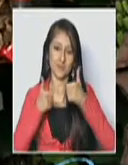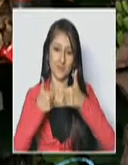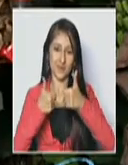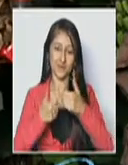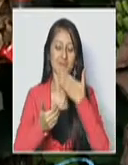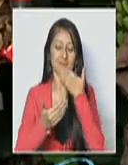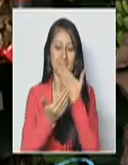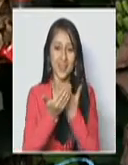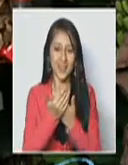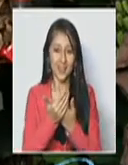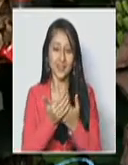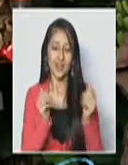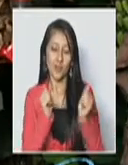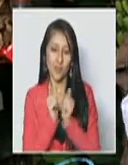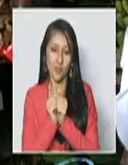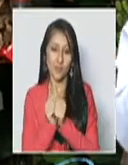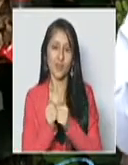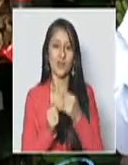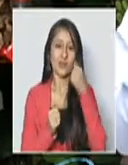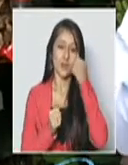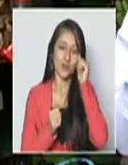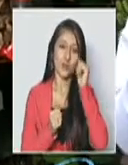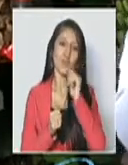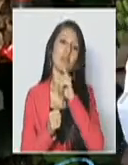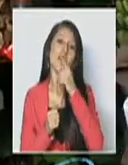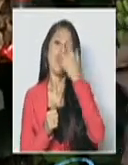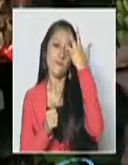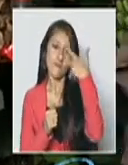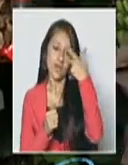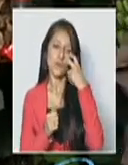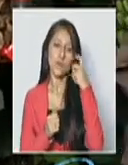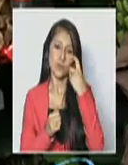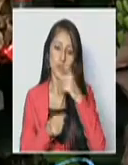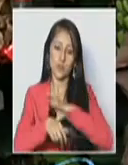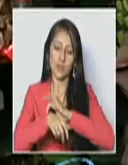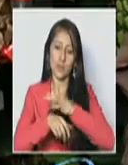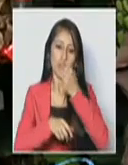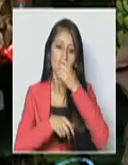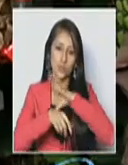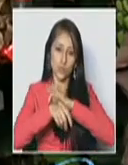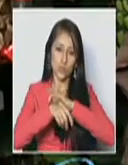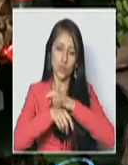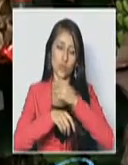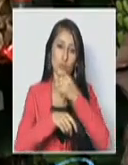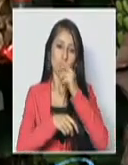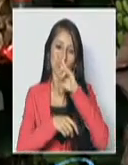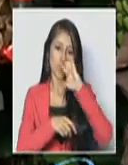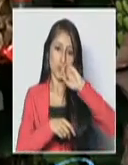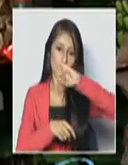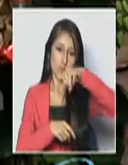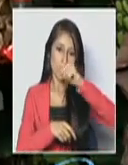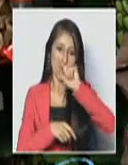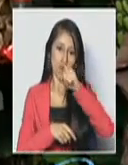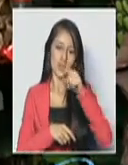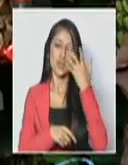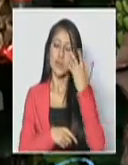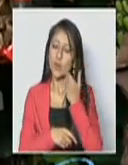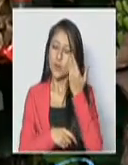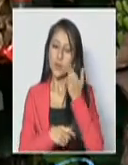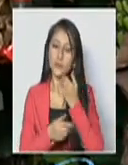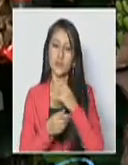muchas gracias por estar nosotros en facebook pueden buscar medicamentos doctor rojas donde diario estoy escribiendo artículos